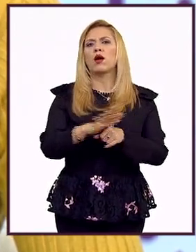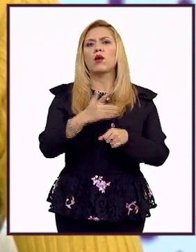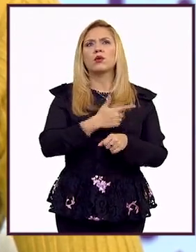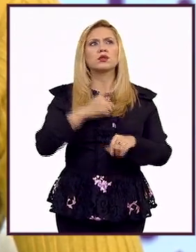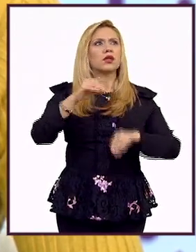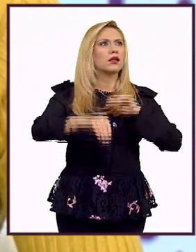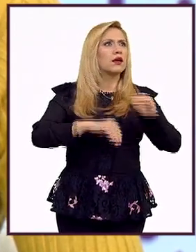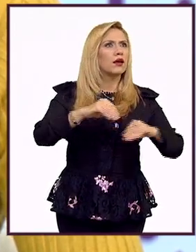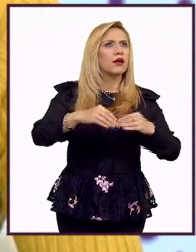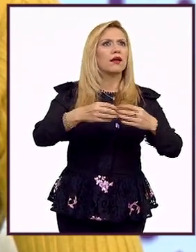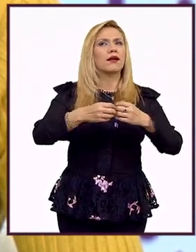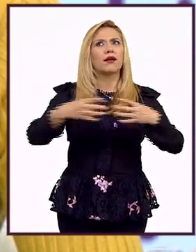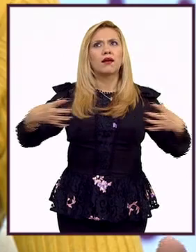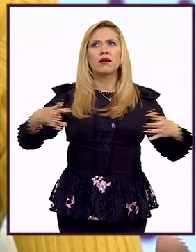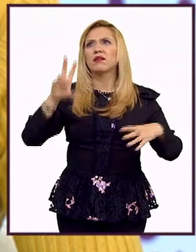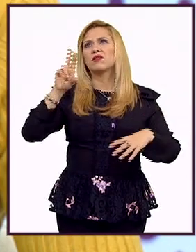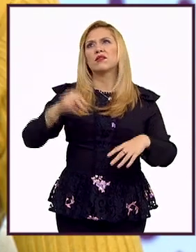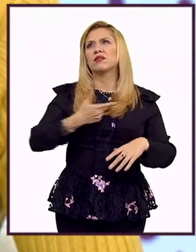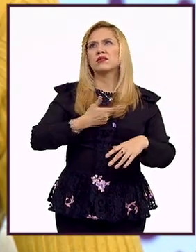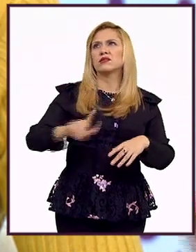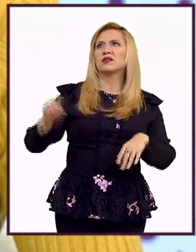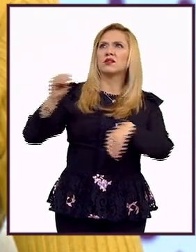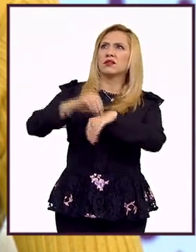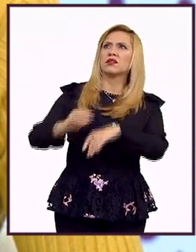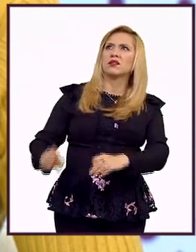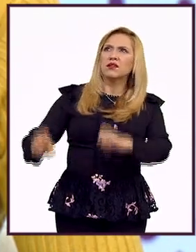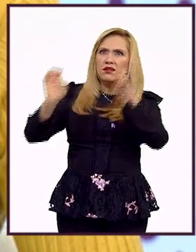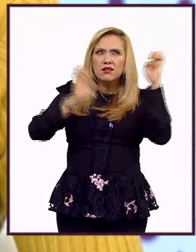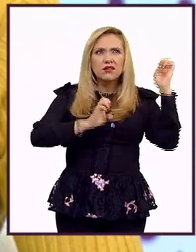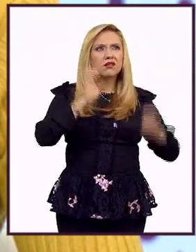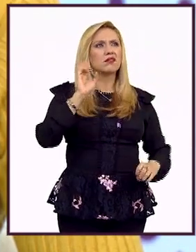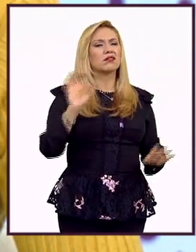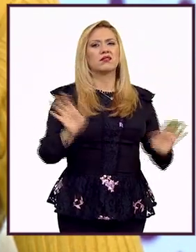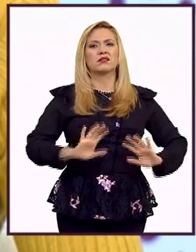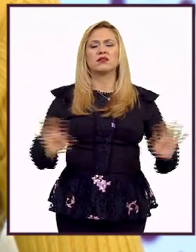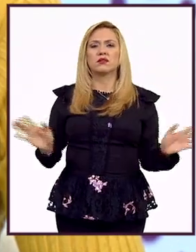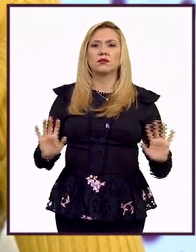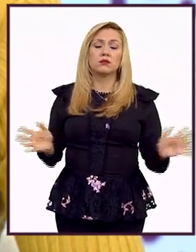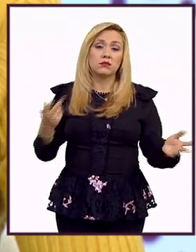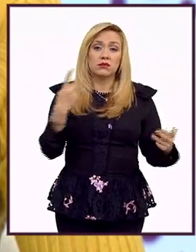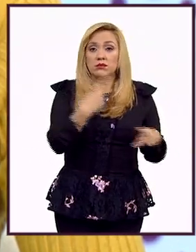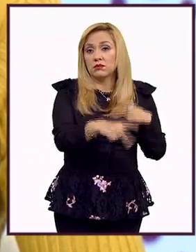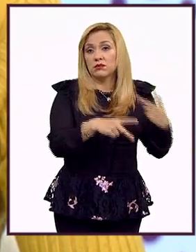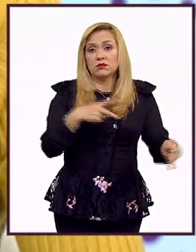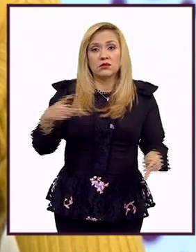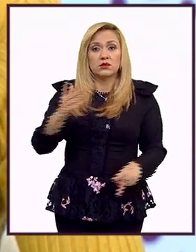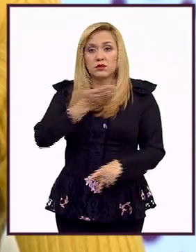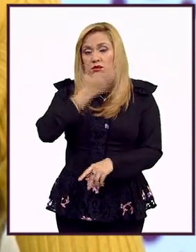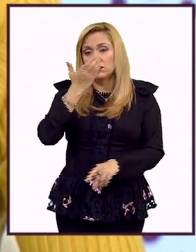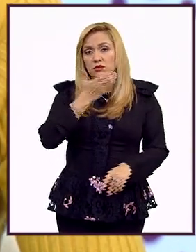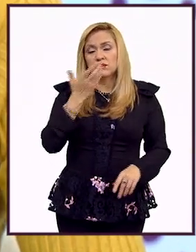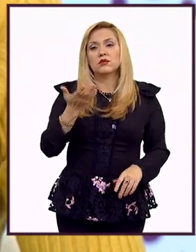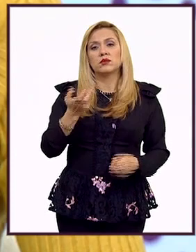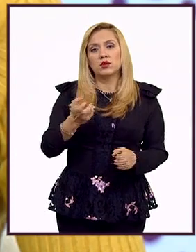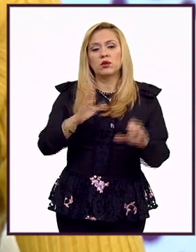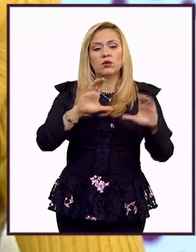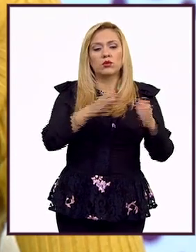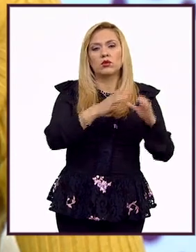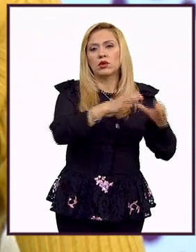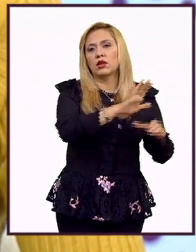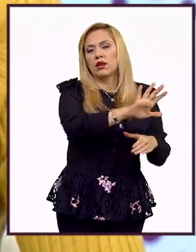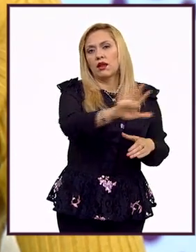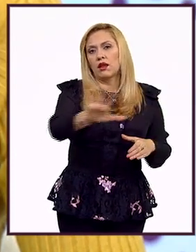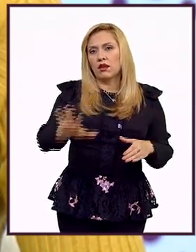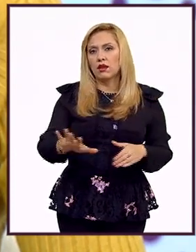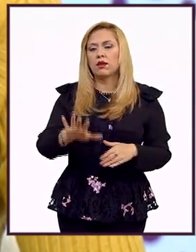decir, hay muchísimos derechos que no están siendo protegidos ni garantizados por los estados que impactan directamente a las comunidades, pero también